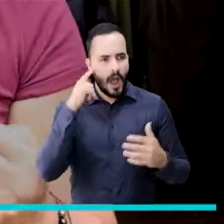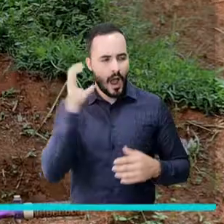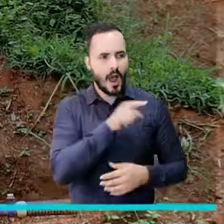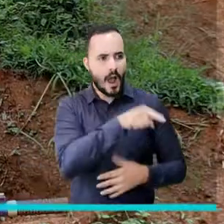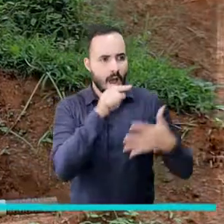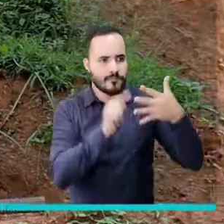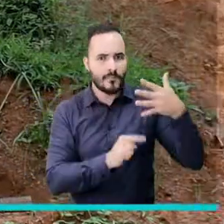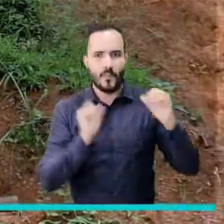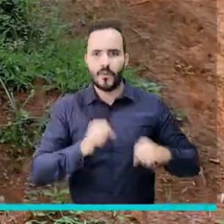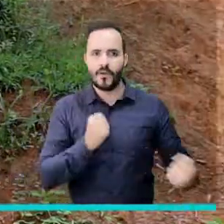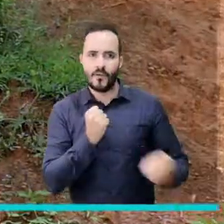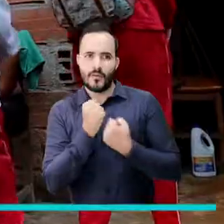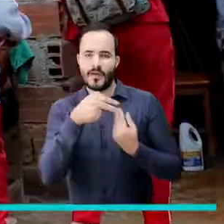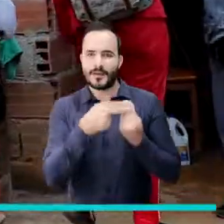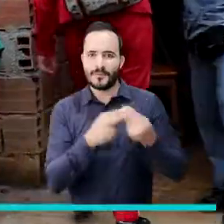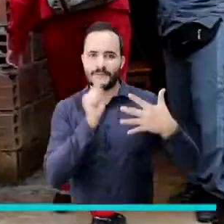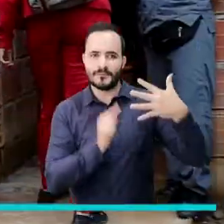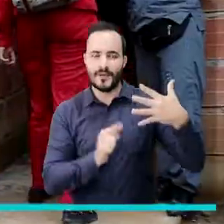dónde agarrarme.